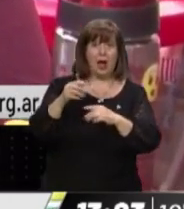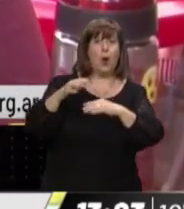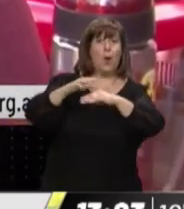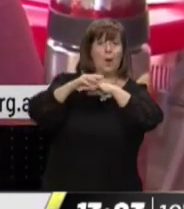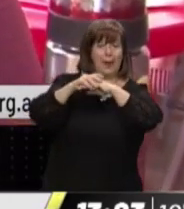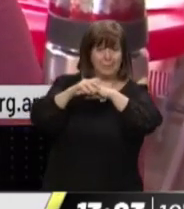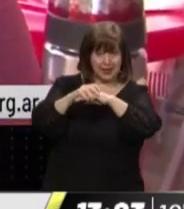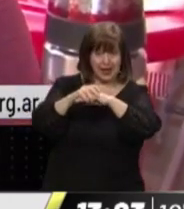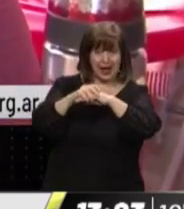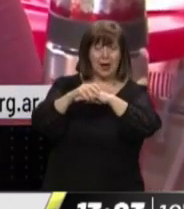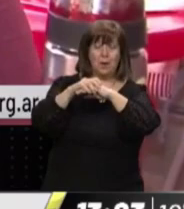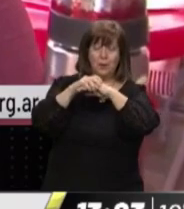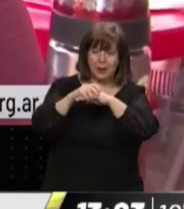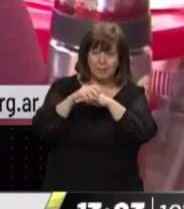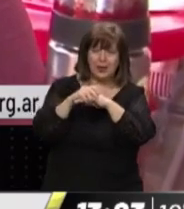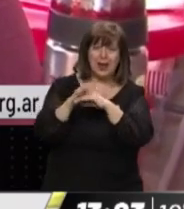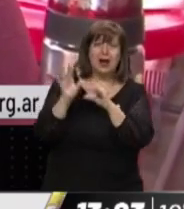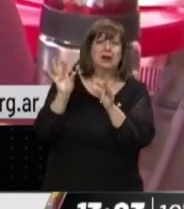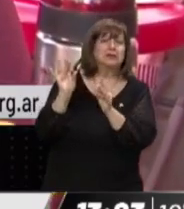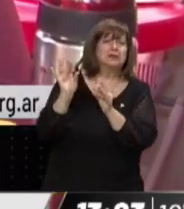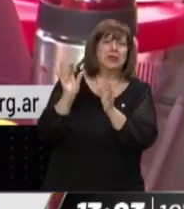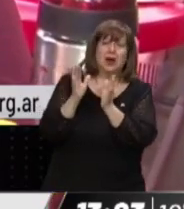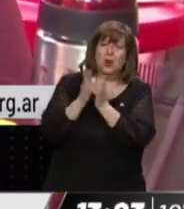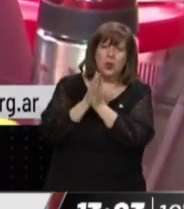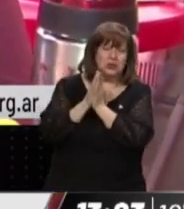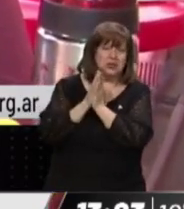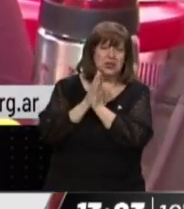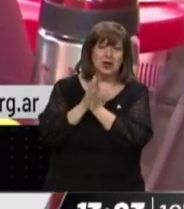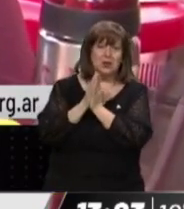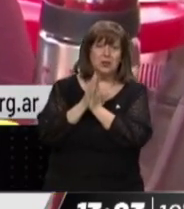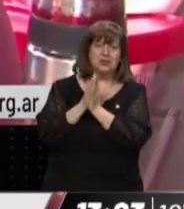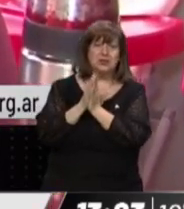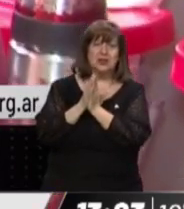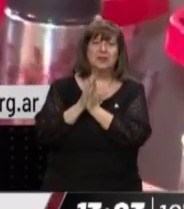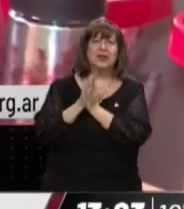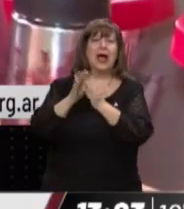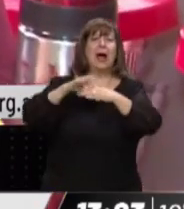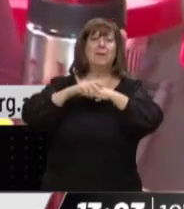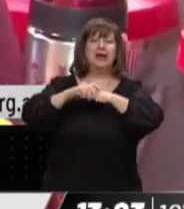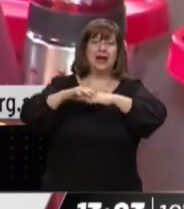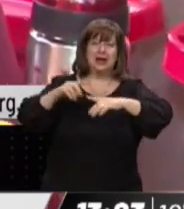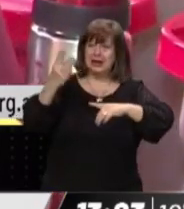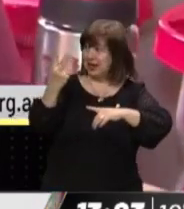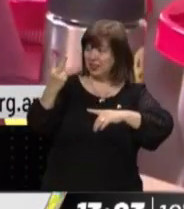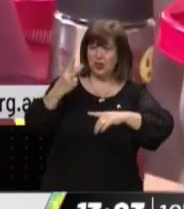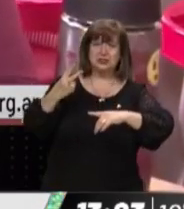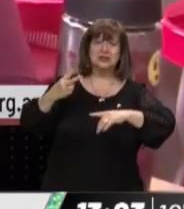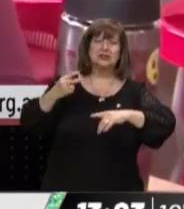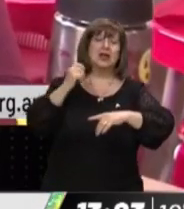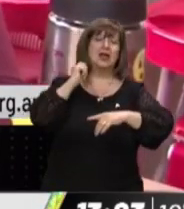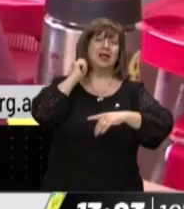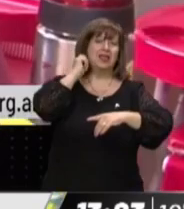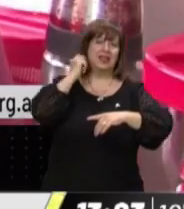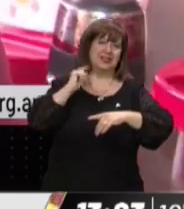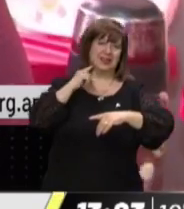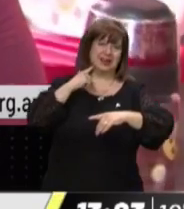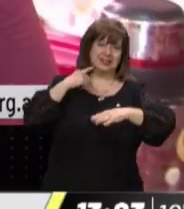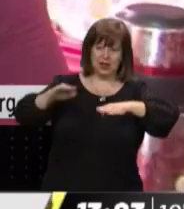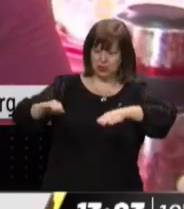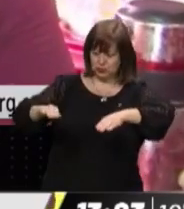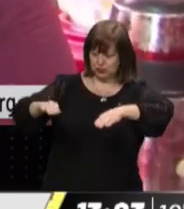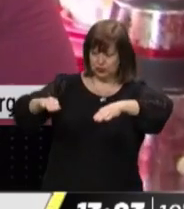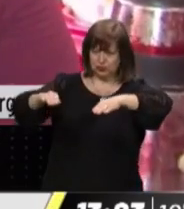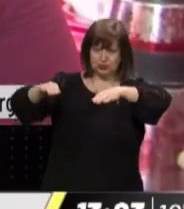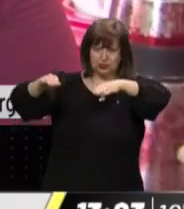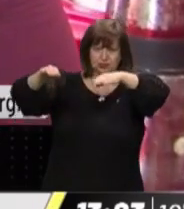acompañando, sí, a vos porque es tu amiga, sí, en esta internación. Sí, de los 13 años somos amigas. Así que ella, cuando nos dijeron el